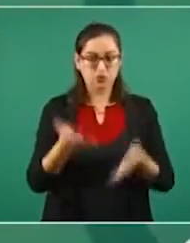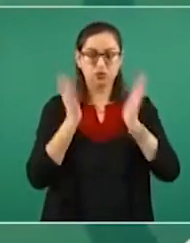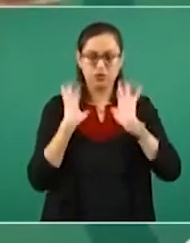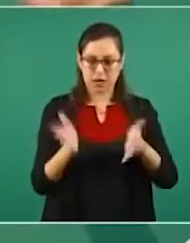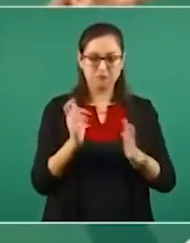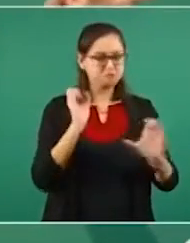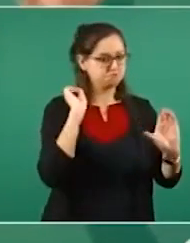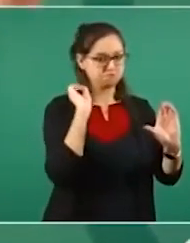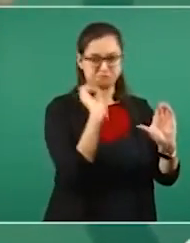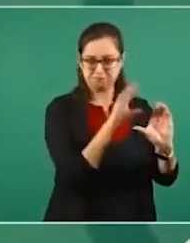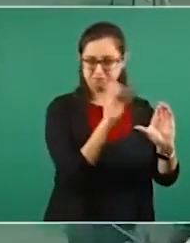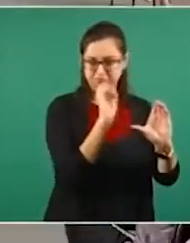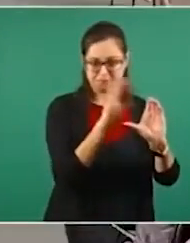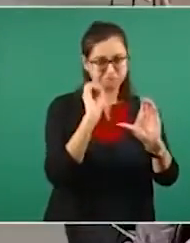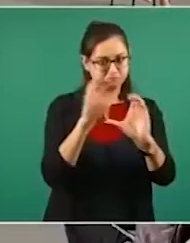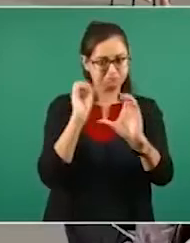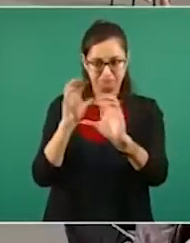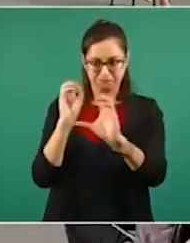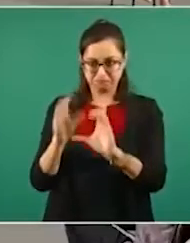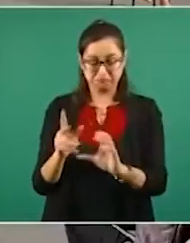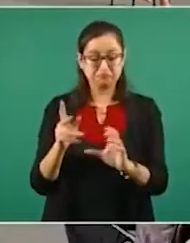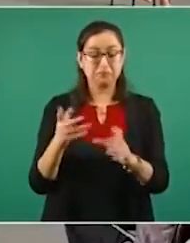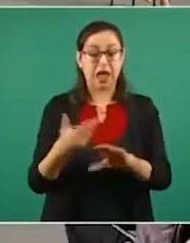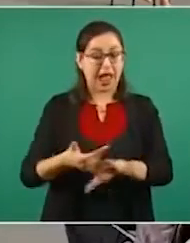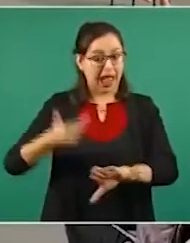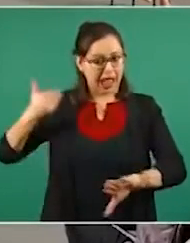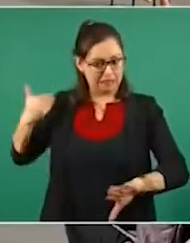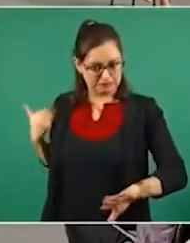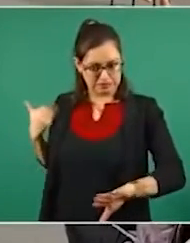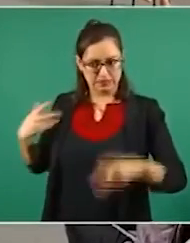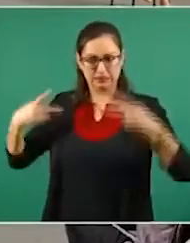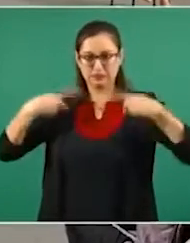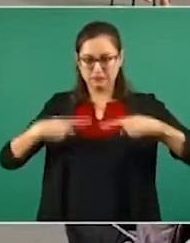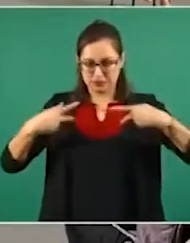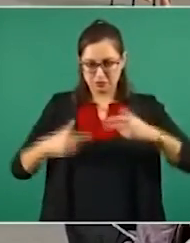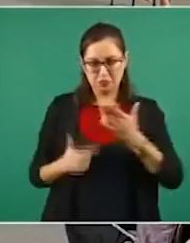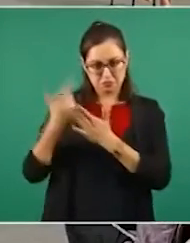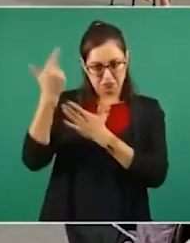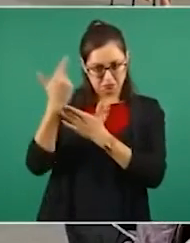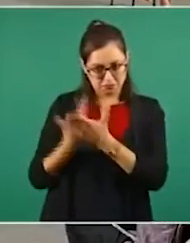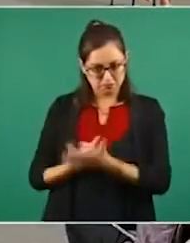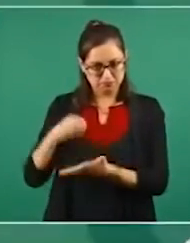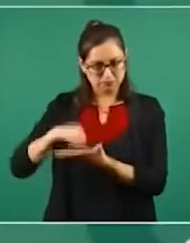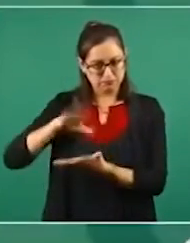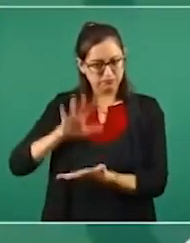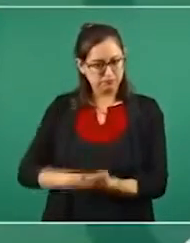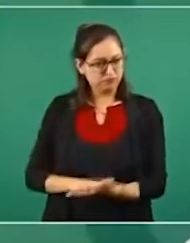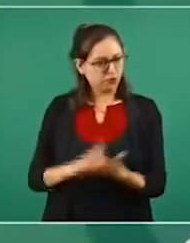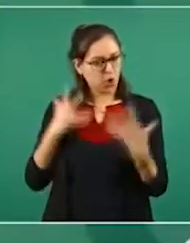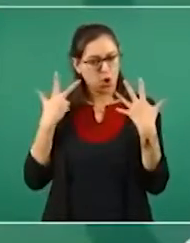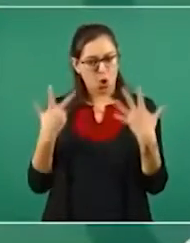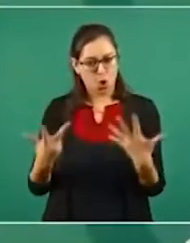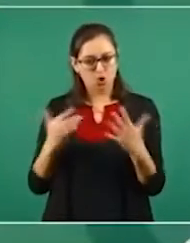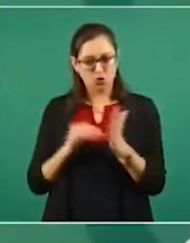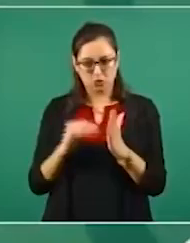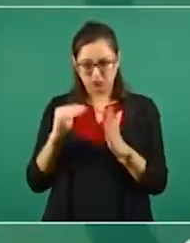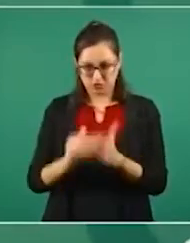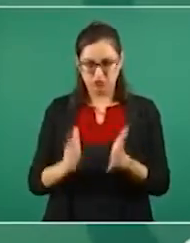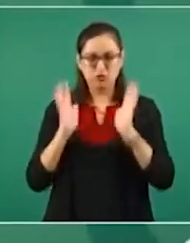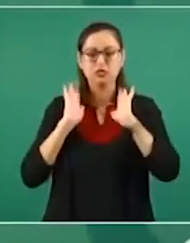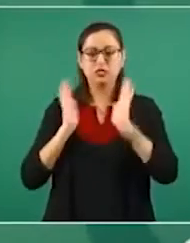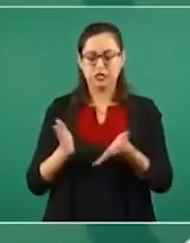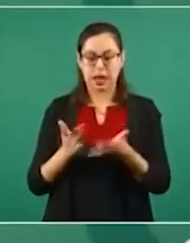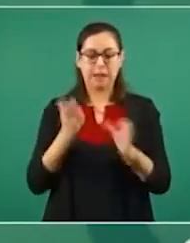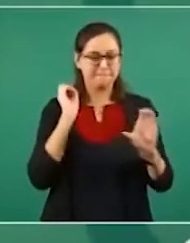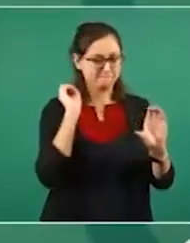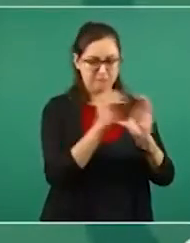recibieron. Los que están inscritos, que son más de 8 millones, ya recibieron el